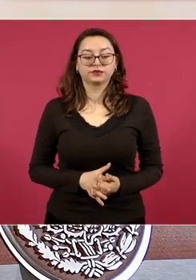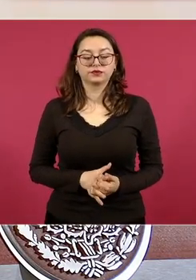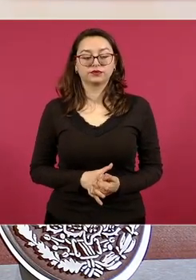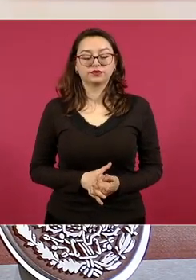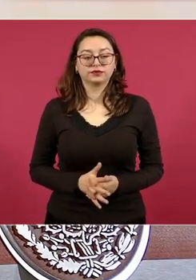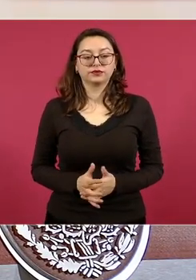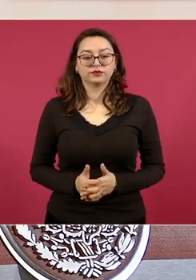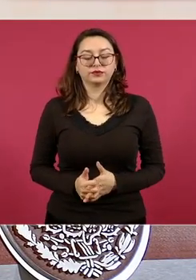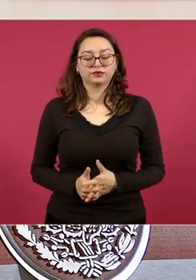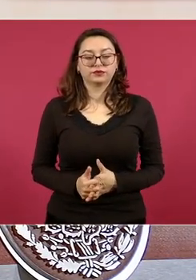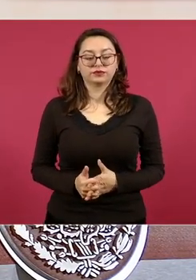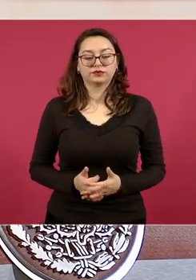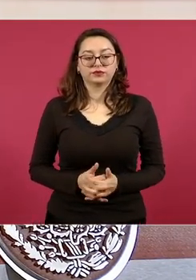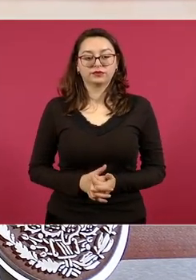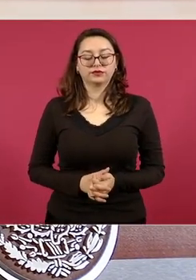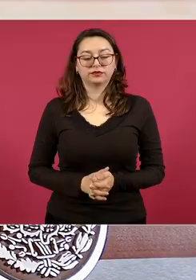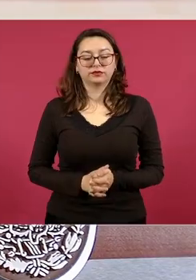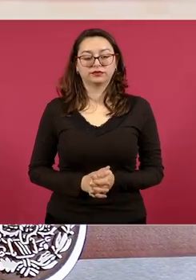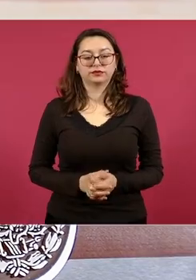de